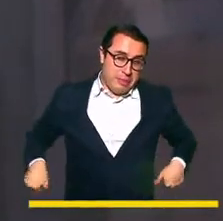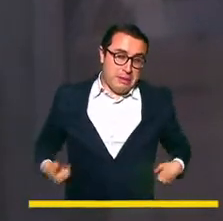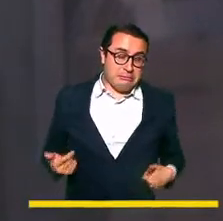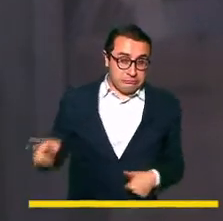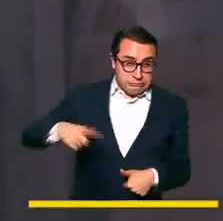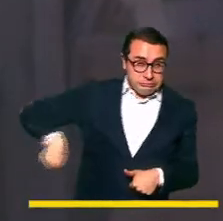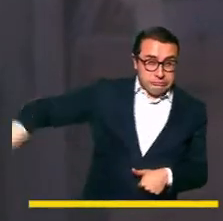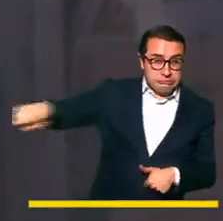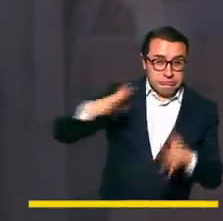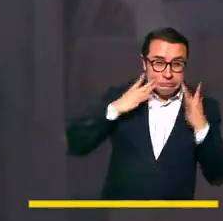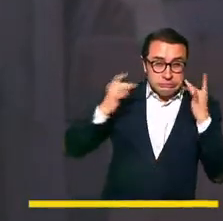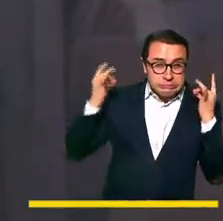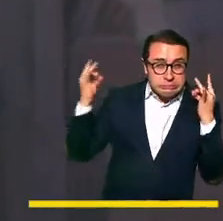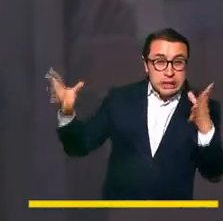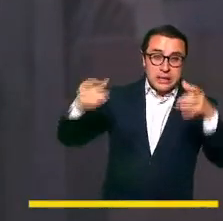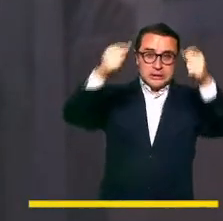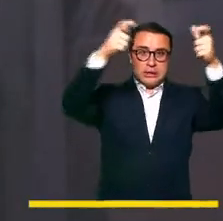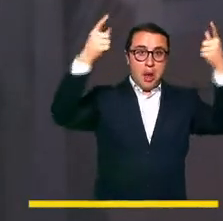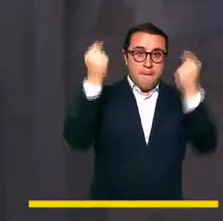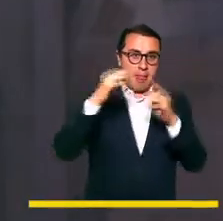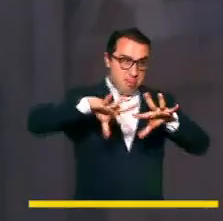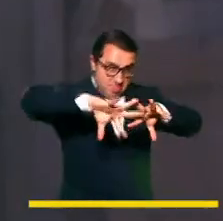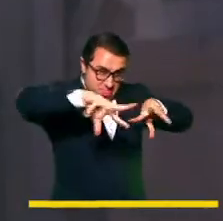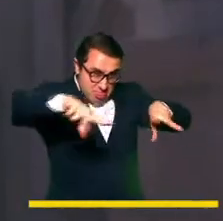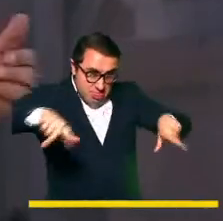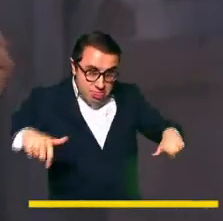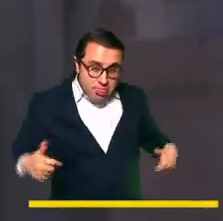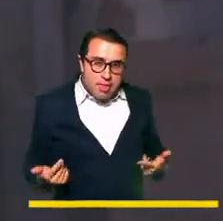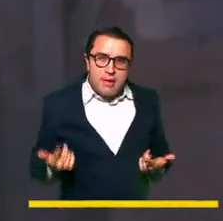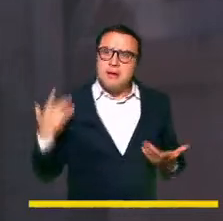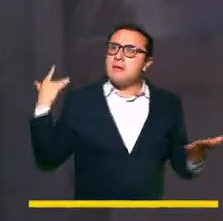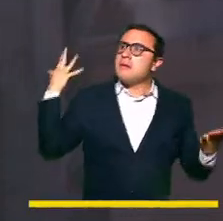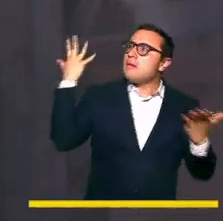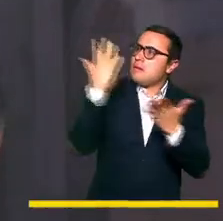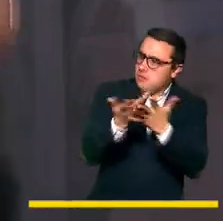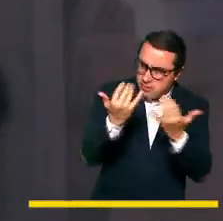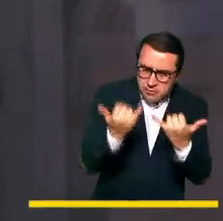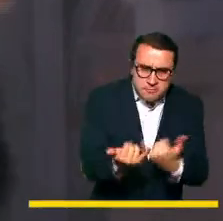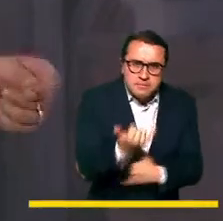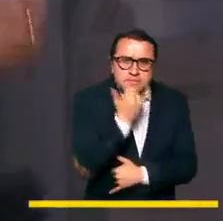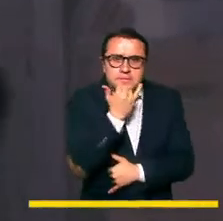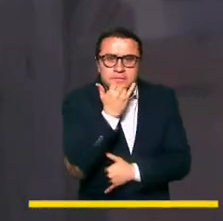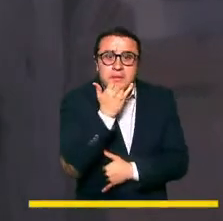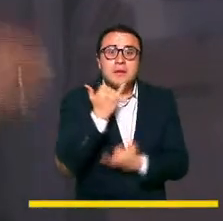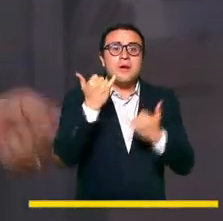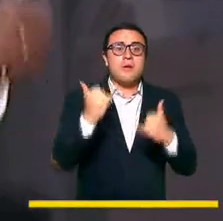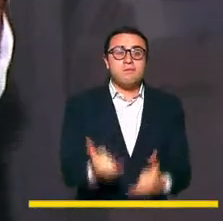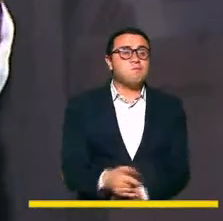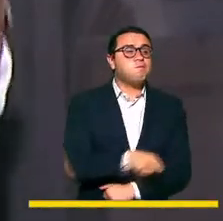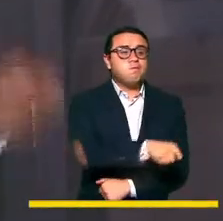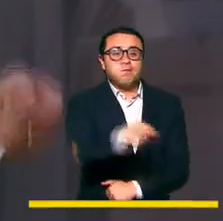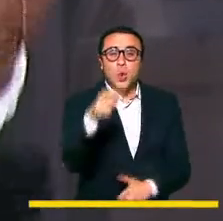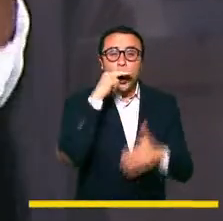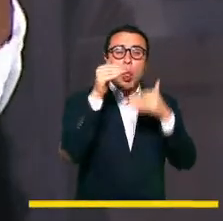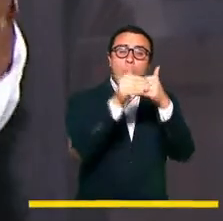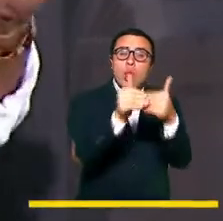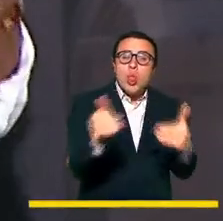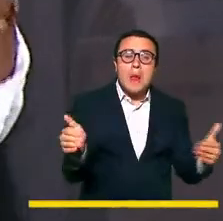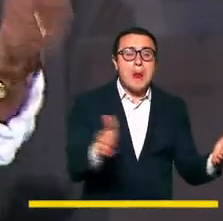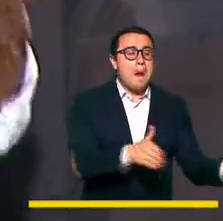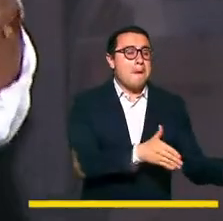público, mientras el efecto final ha sido que tenemos la tasa de mortalidad infantil